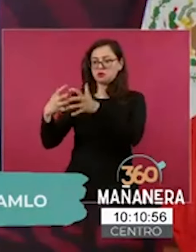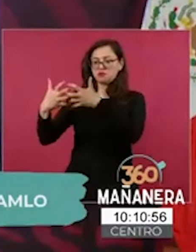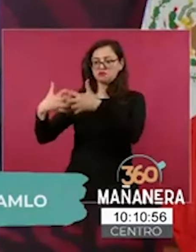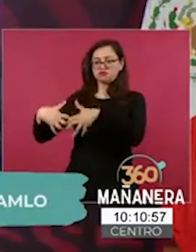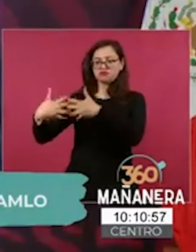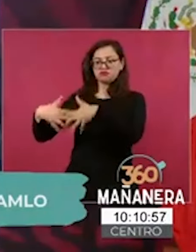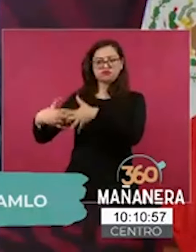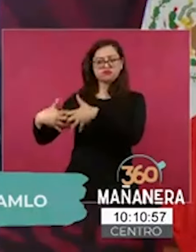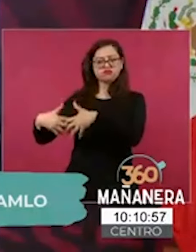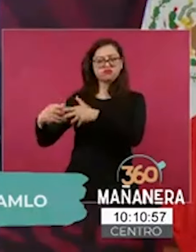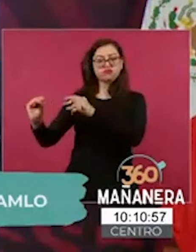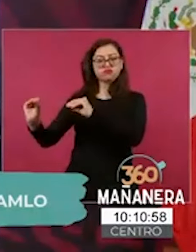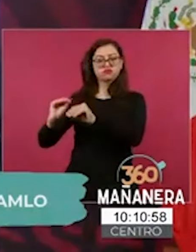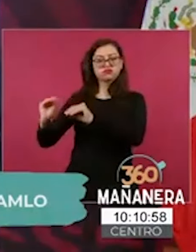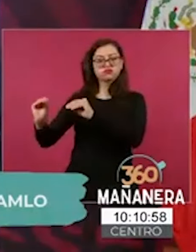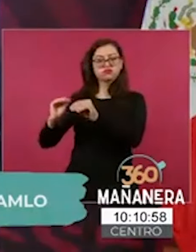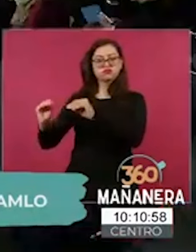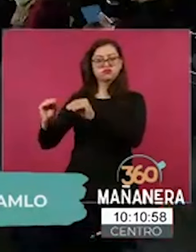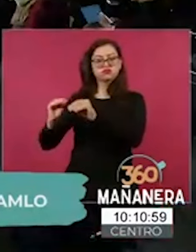producir